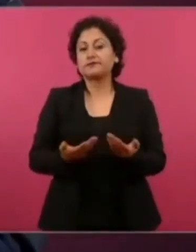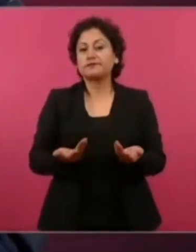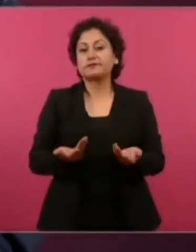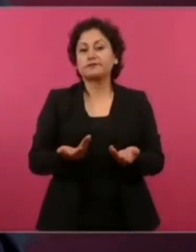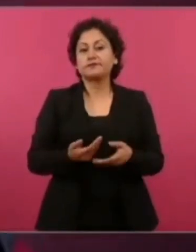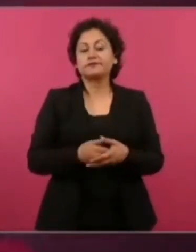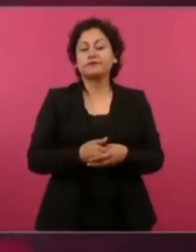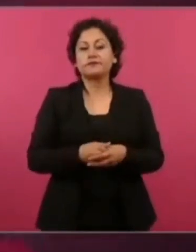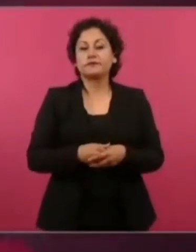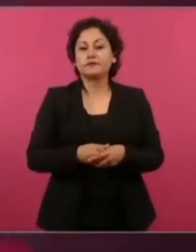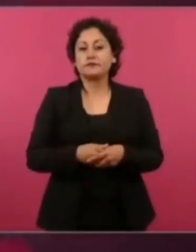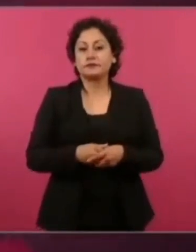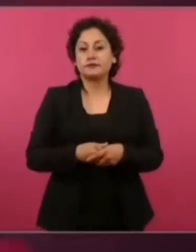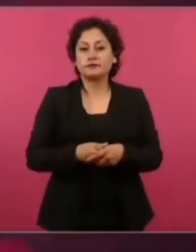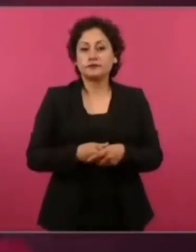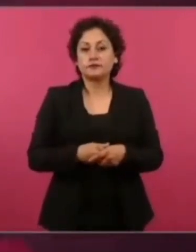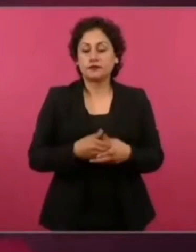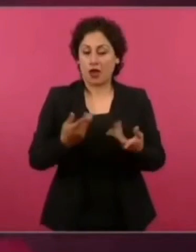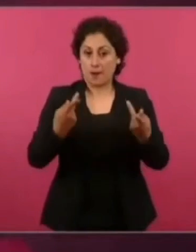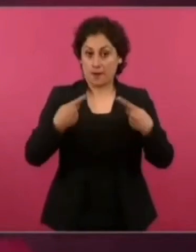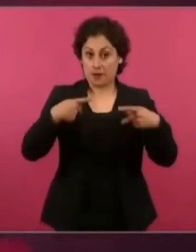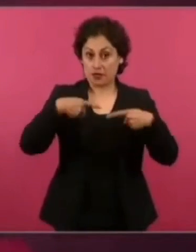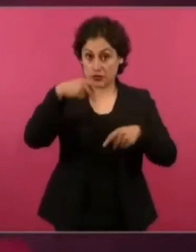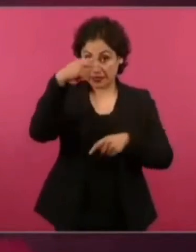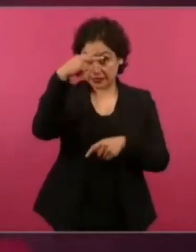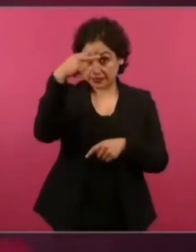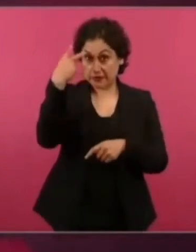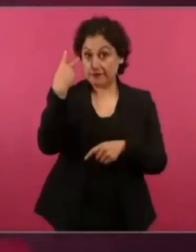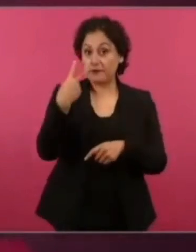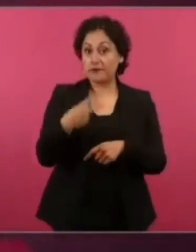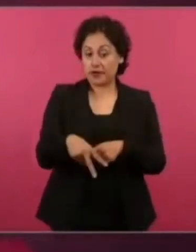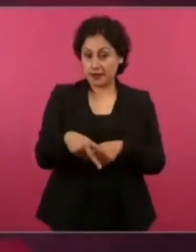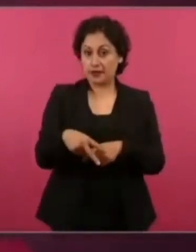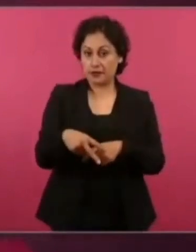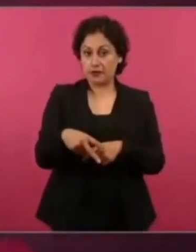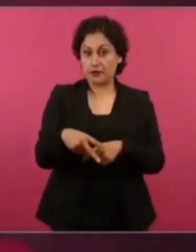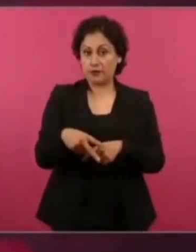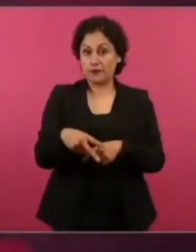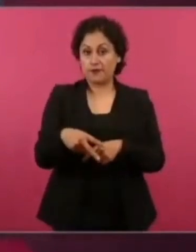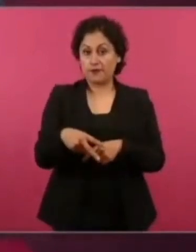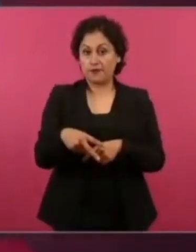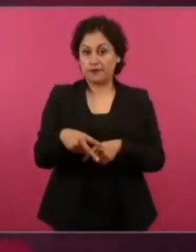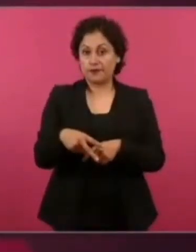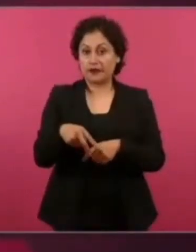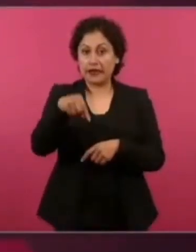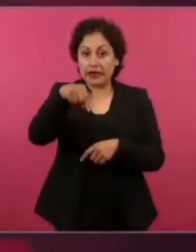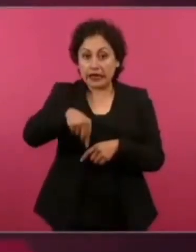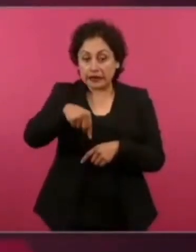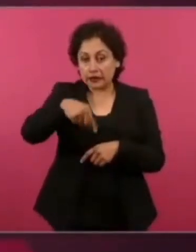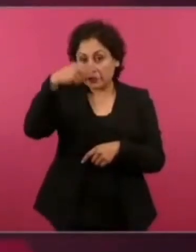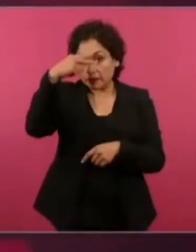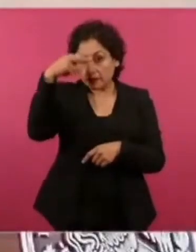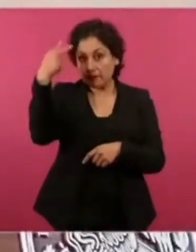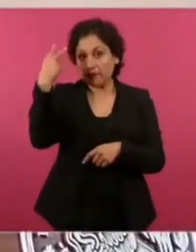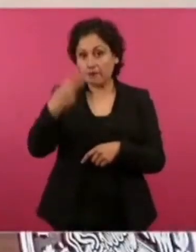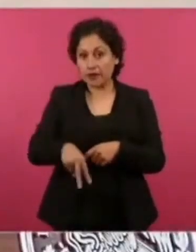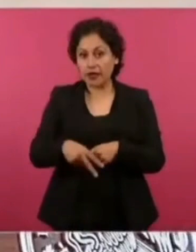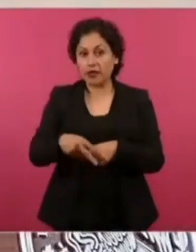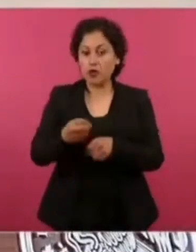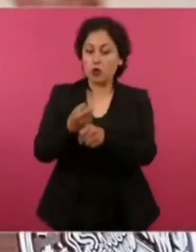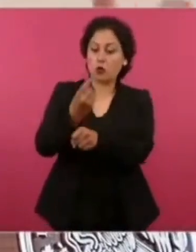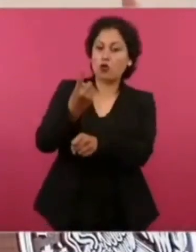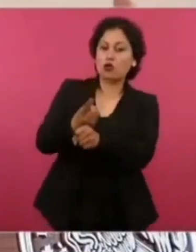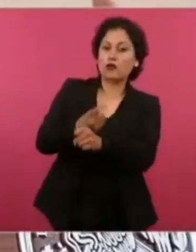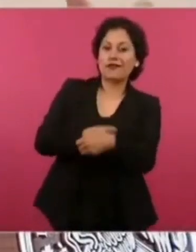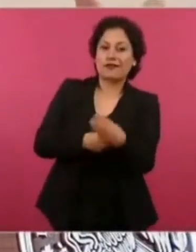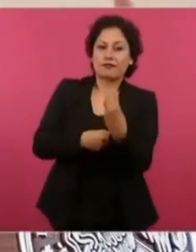Tenía el mexicano tres posibilidades, tres opciones, porque le